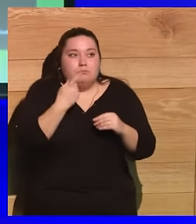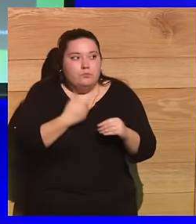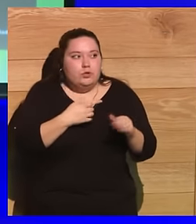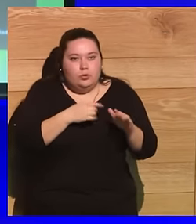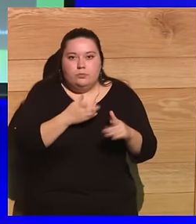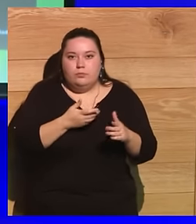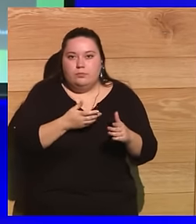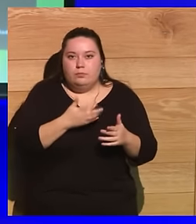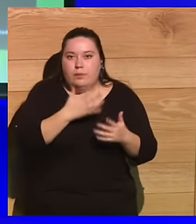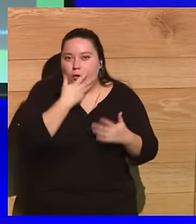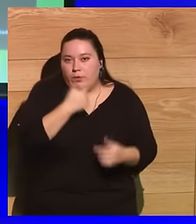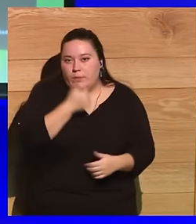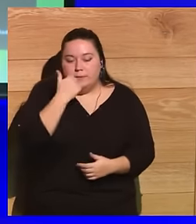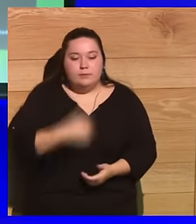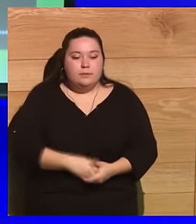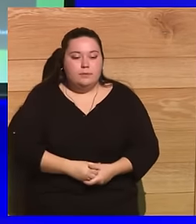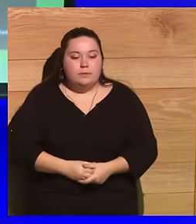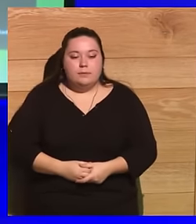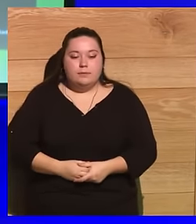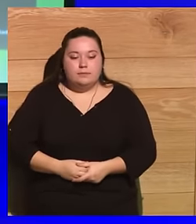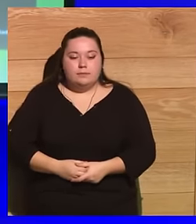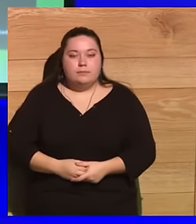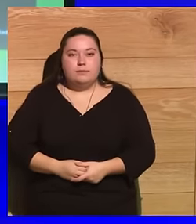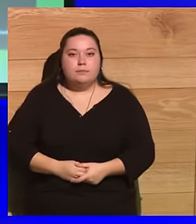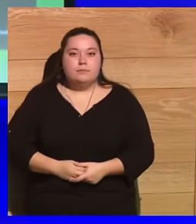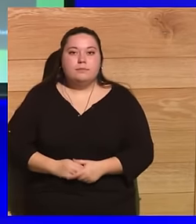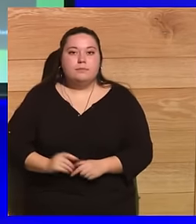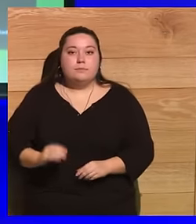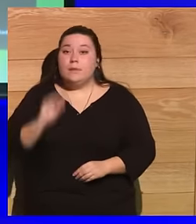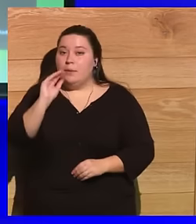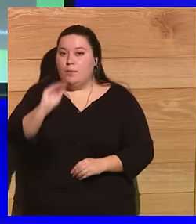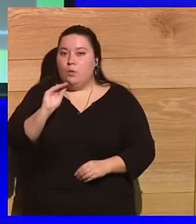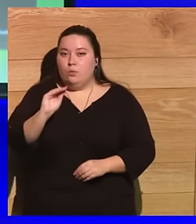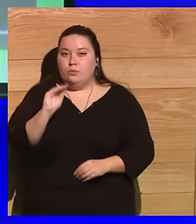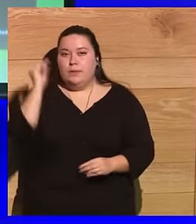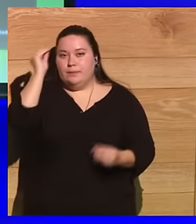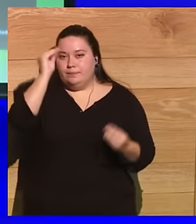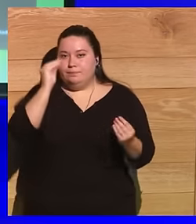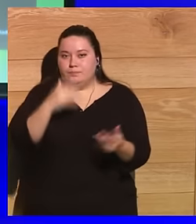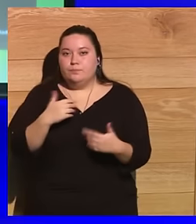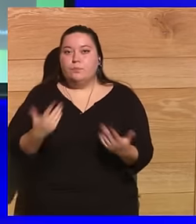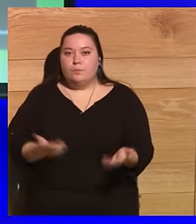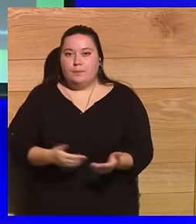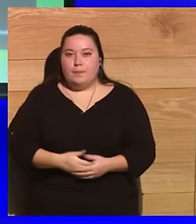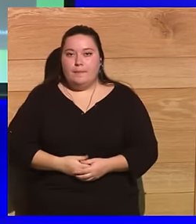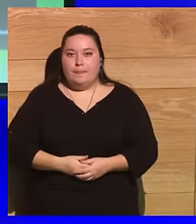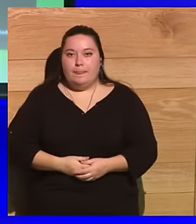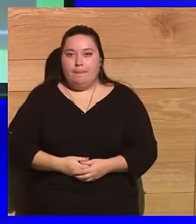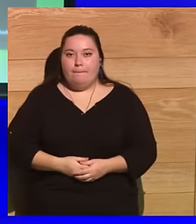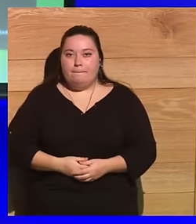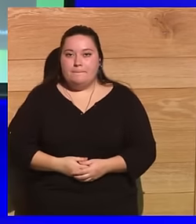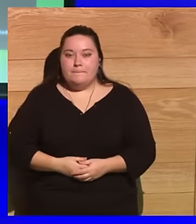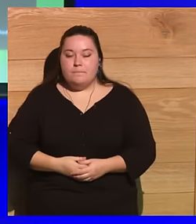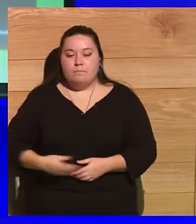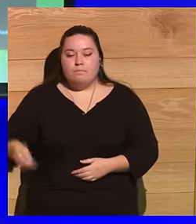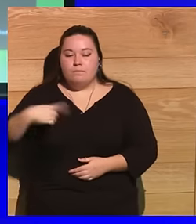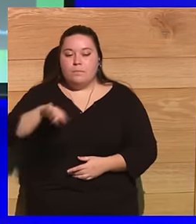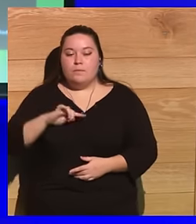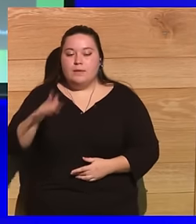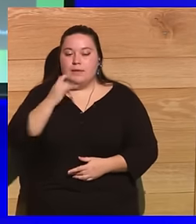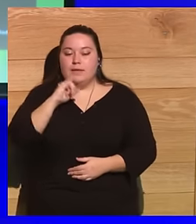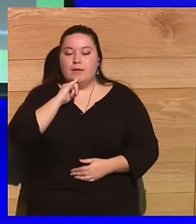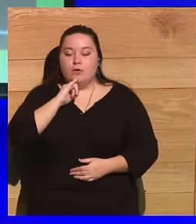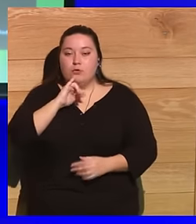demás. Y la pregunta que planteó era, ¿cómo nos relacionamos con